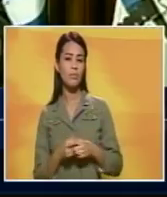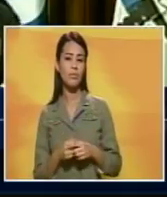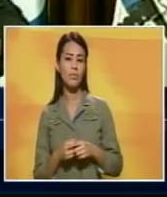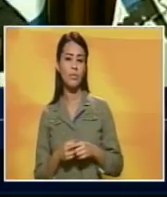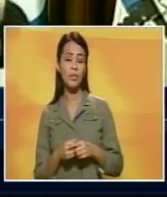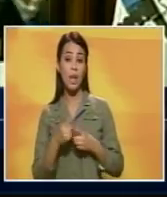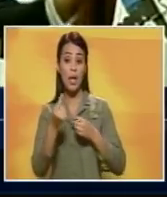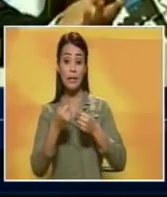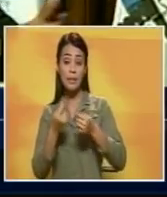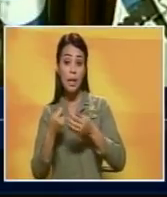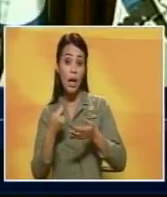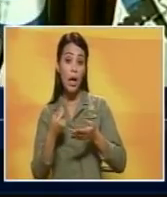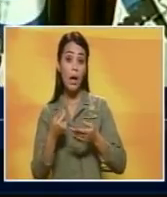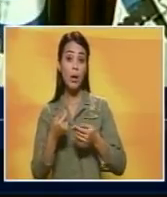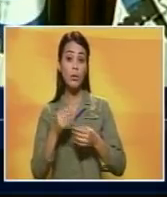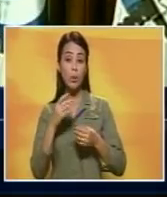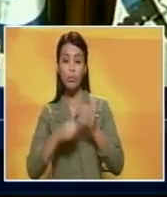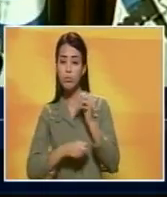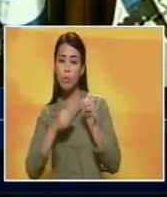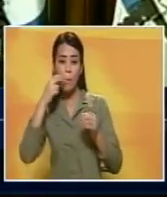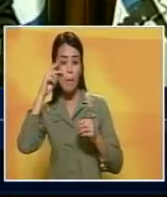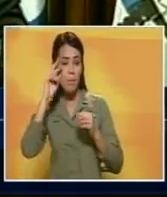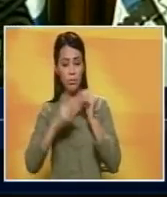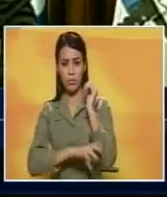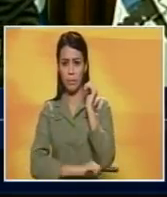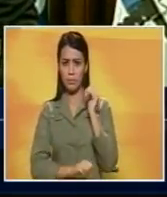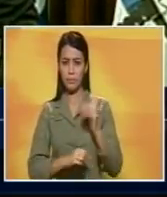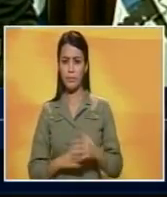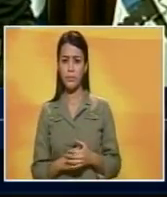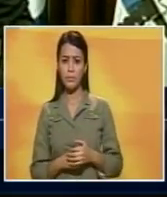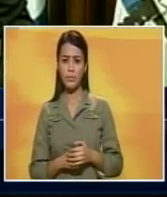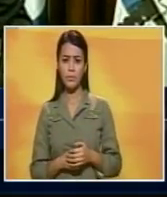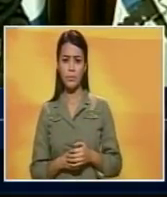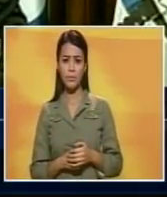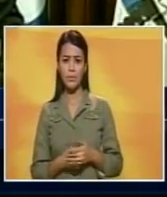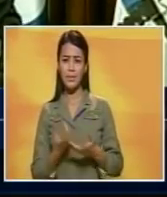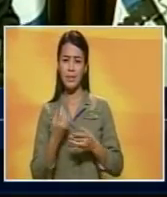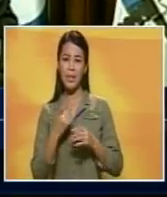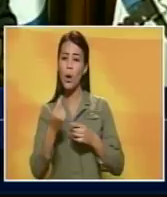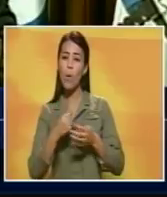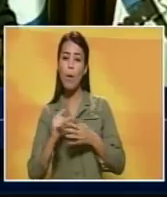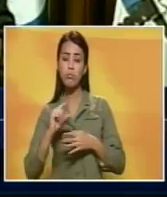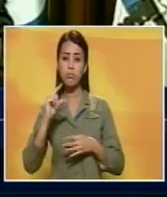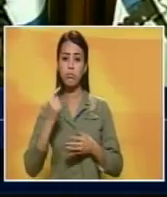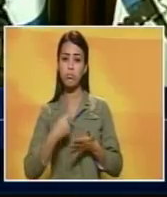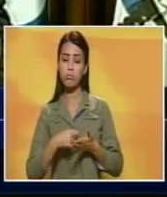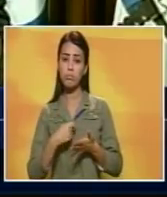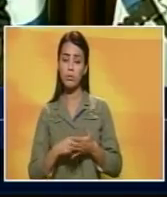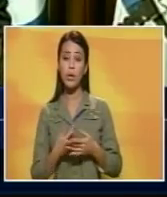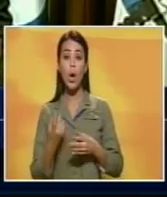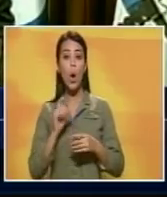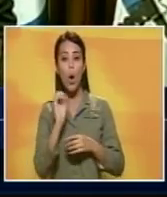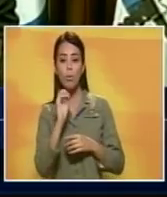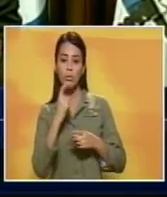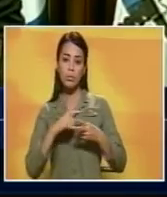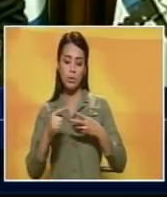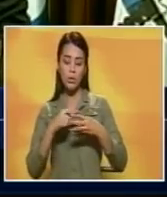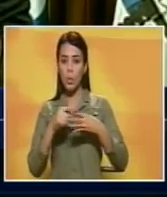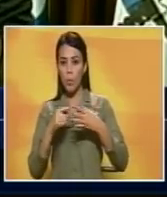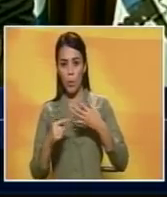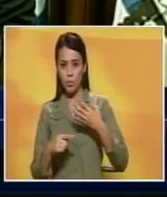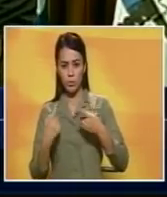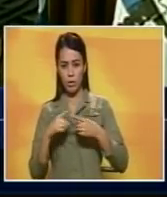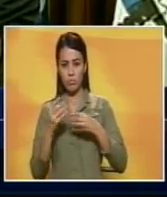tráfico de billetes o cualquiera de los tantos hechos lamentables que ocurren en la nación